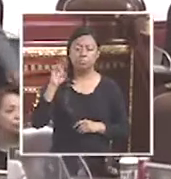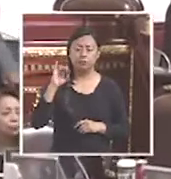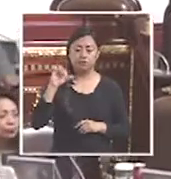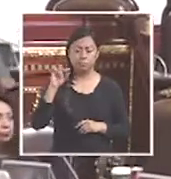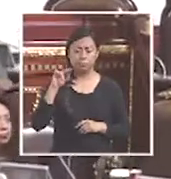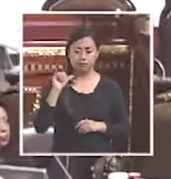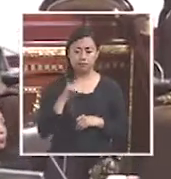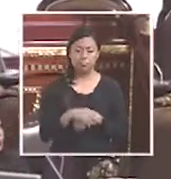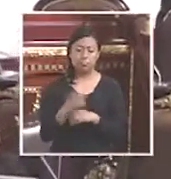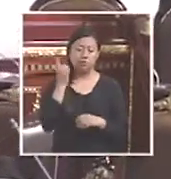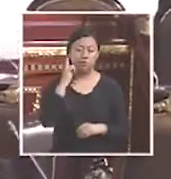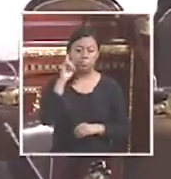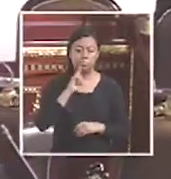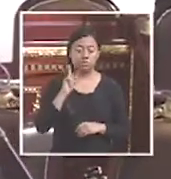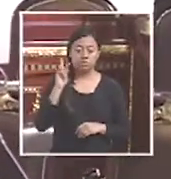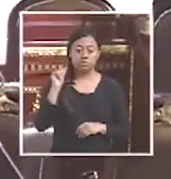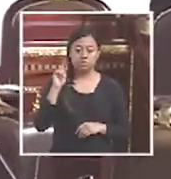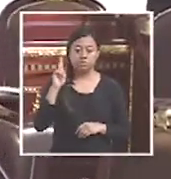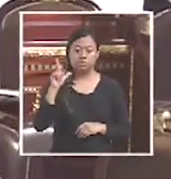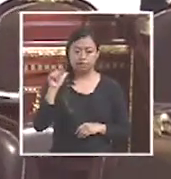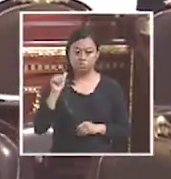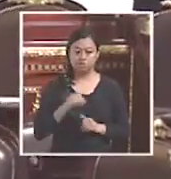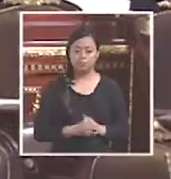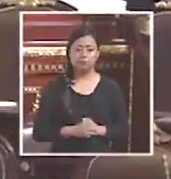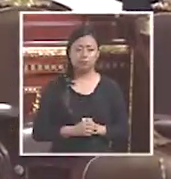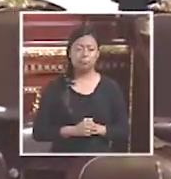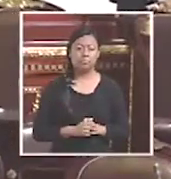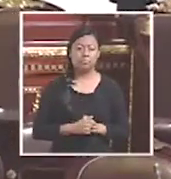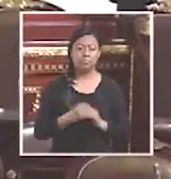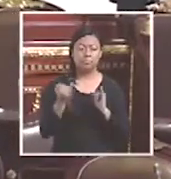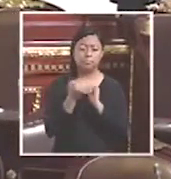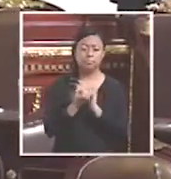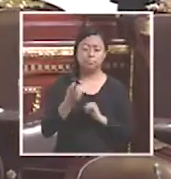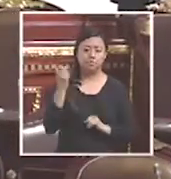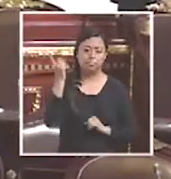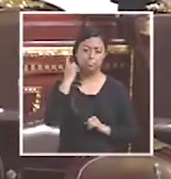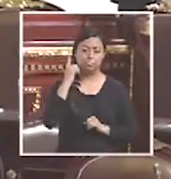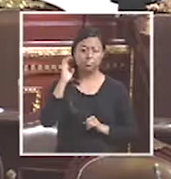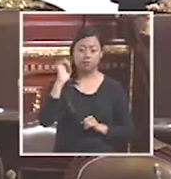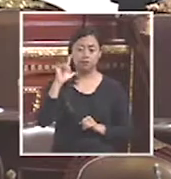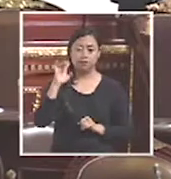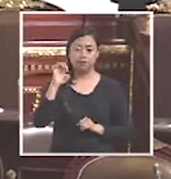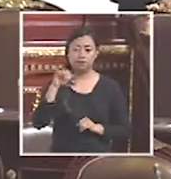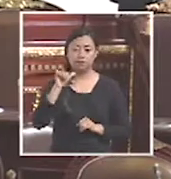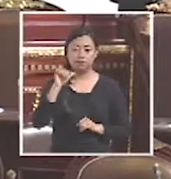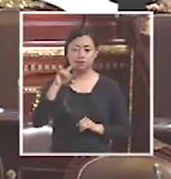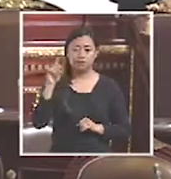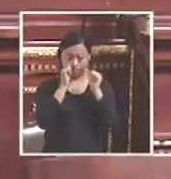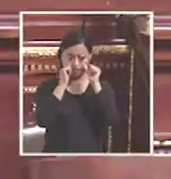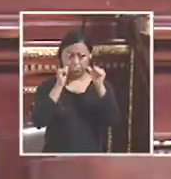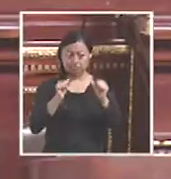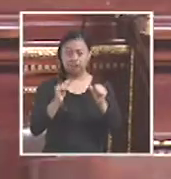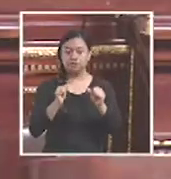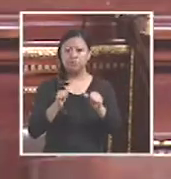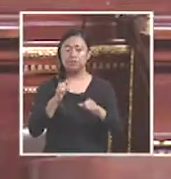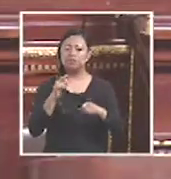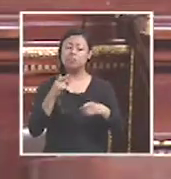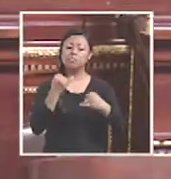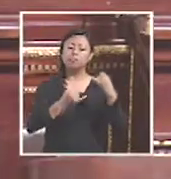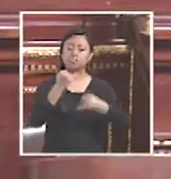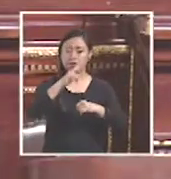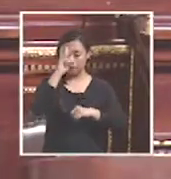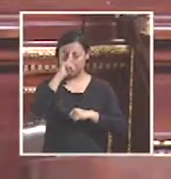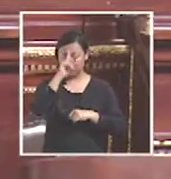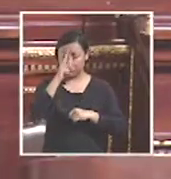decir verdad que fue víctima de una violación para que las instituciones de salud pública tengan que interrumpir el embarazo. Durante su intervención,